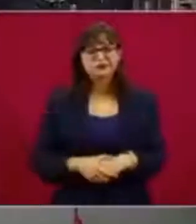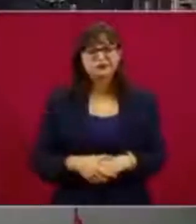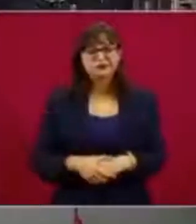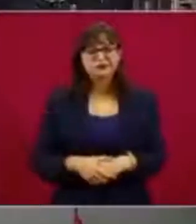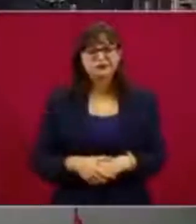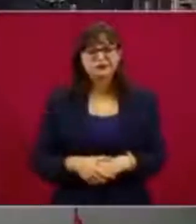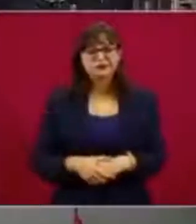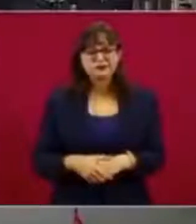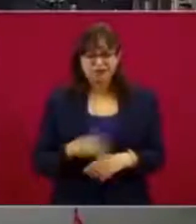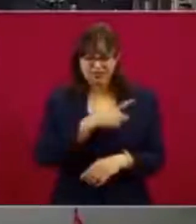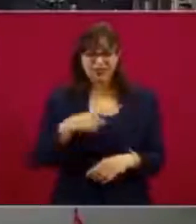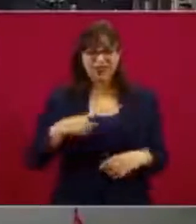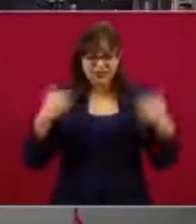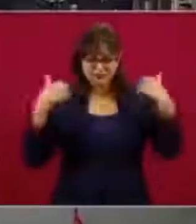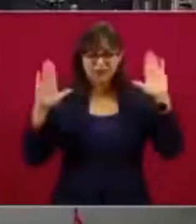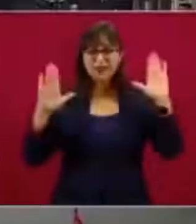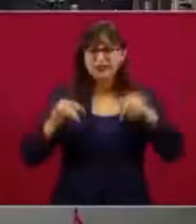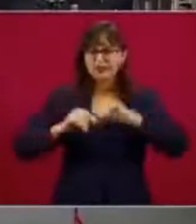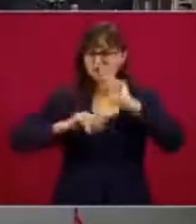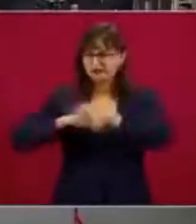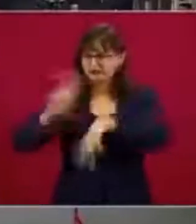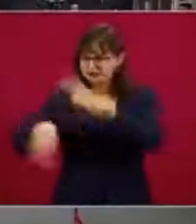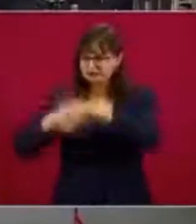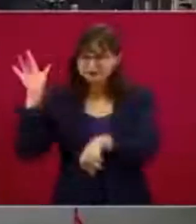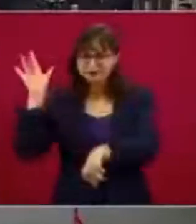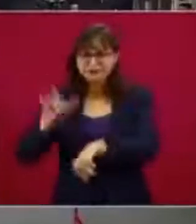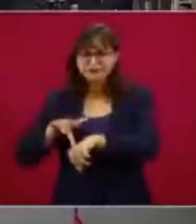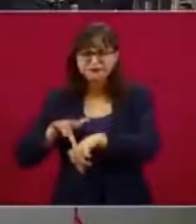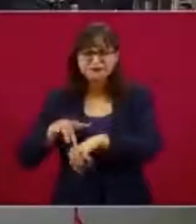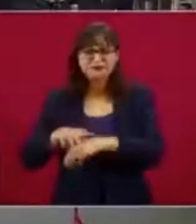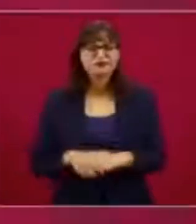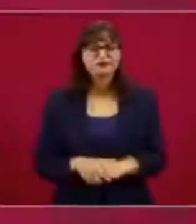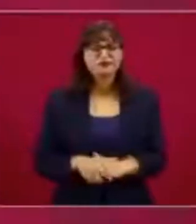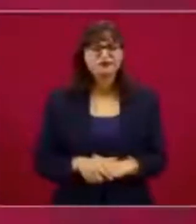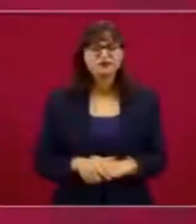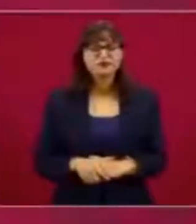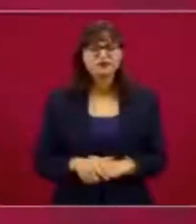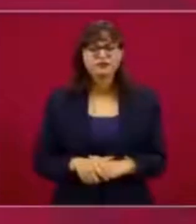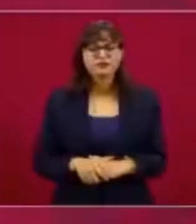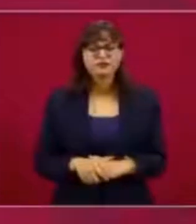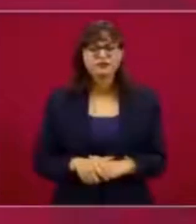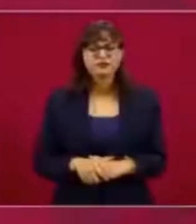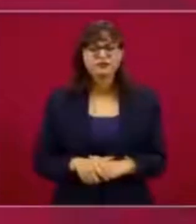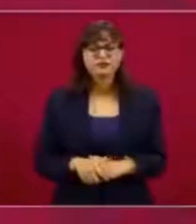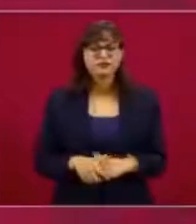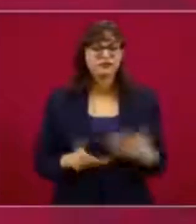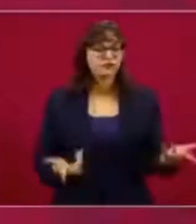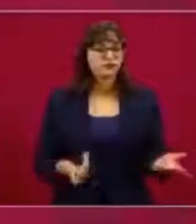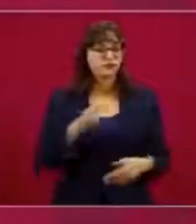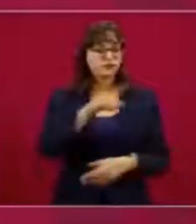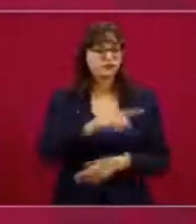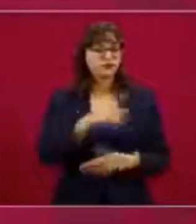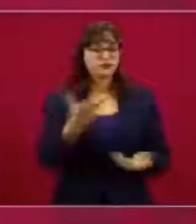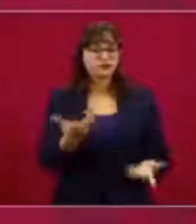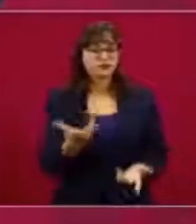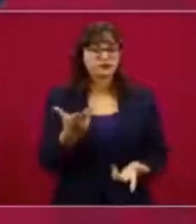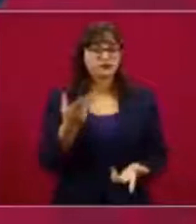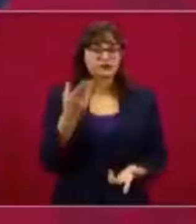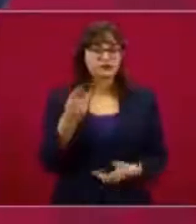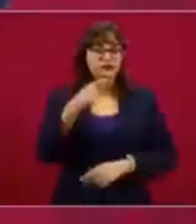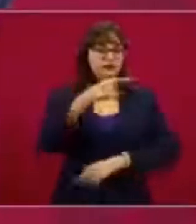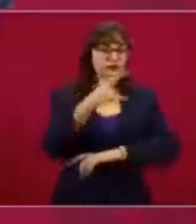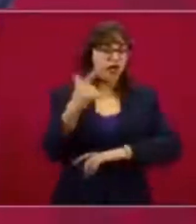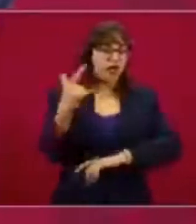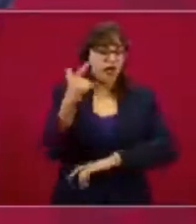verlo. En vez de invertir ahí cerca del aeropuerto de Mazatlán